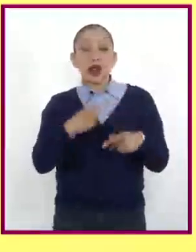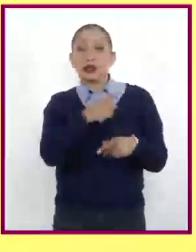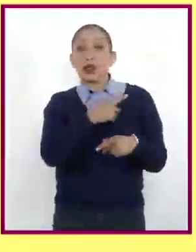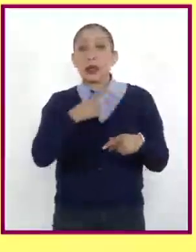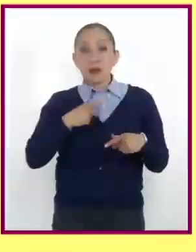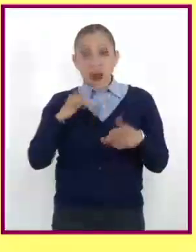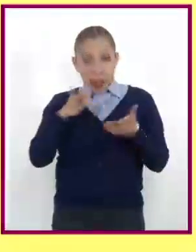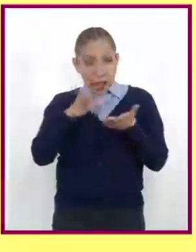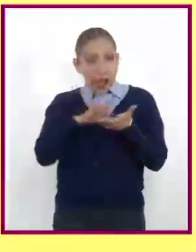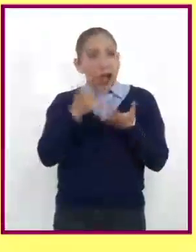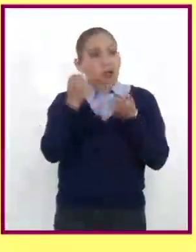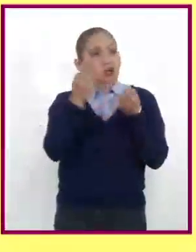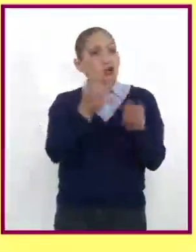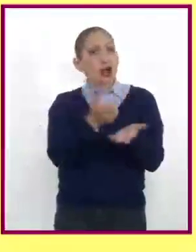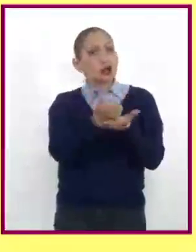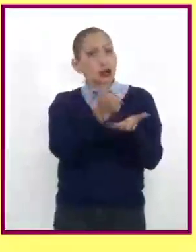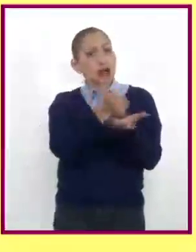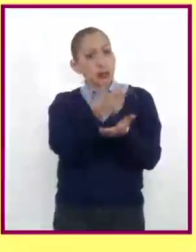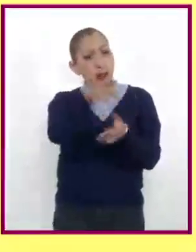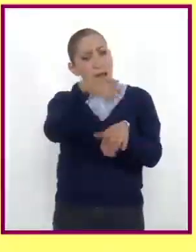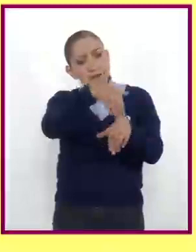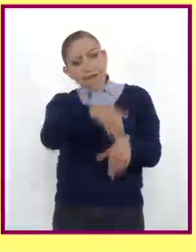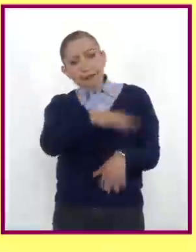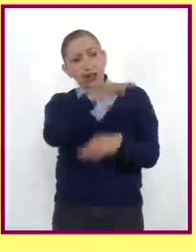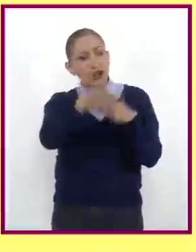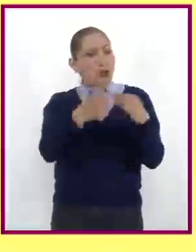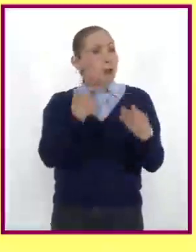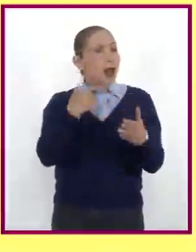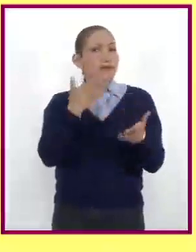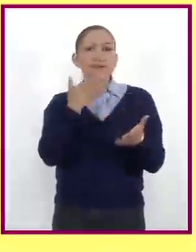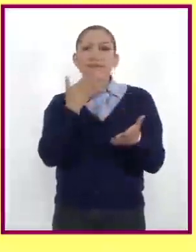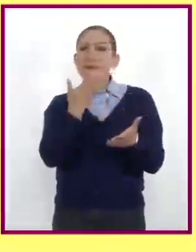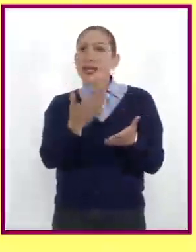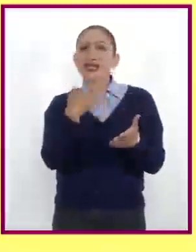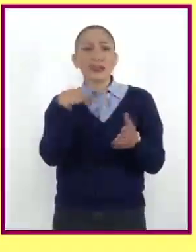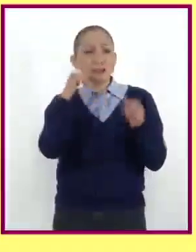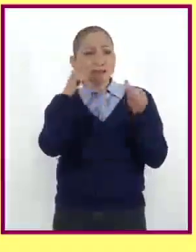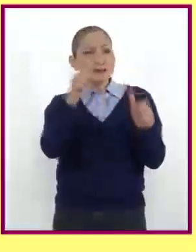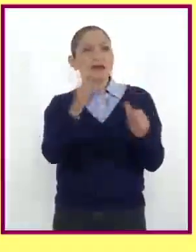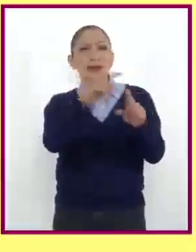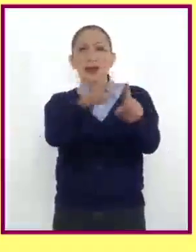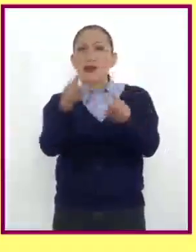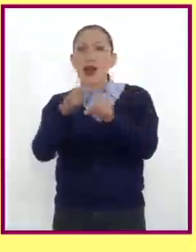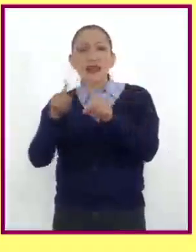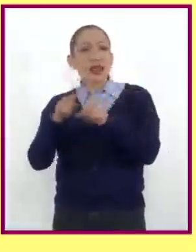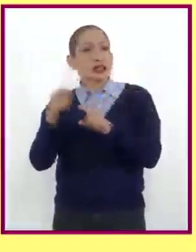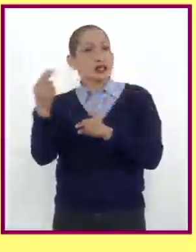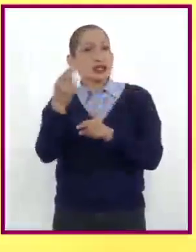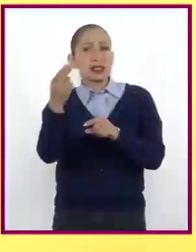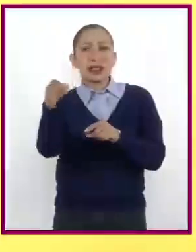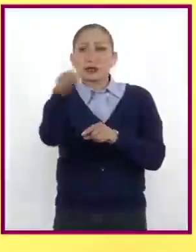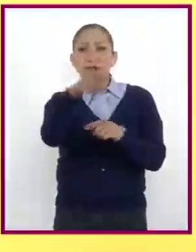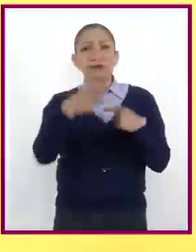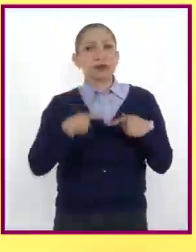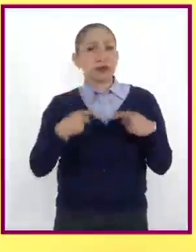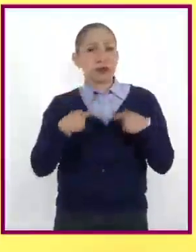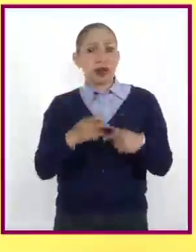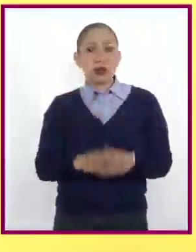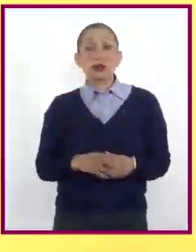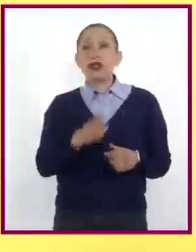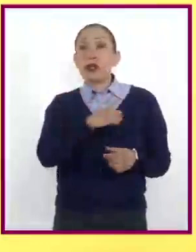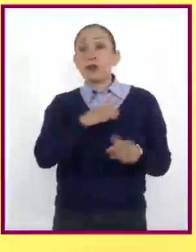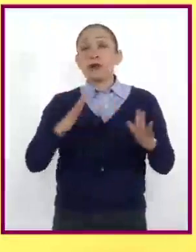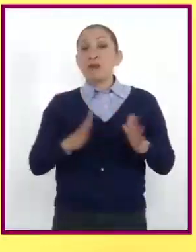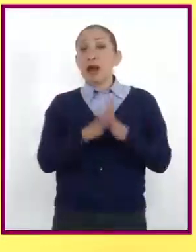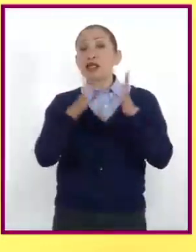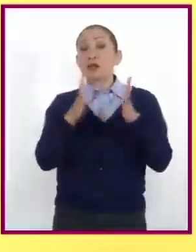que contribuir a que se garantice su cumplimiento para la satisfacción y atención de las diferentes necesidades. Debemos participar